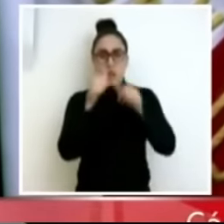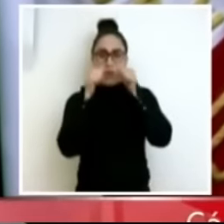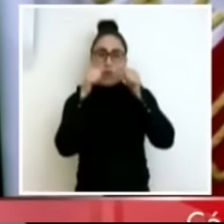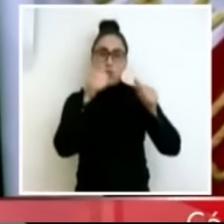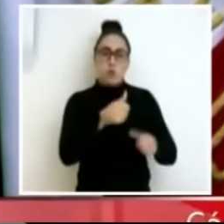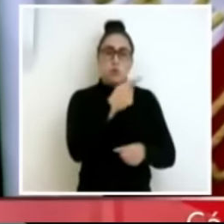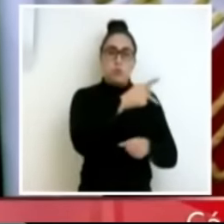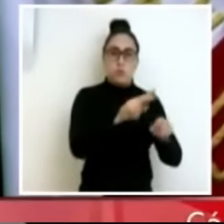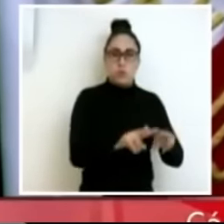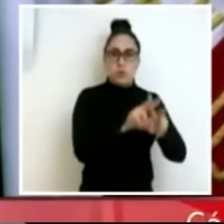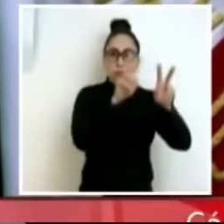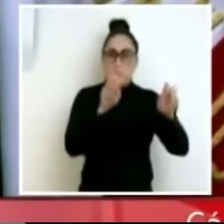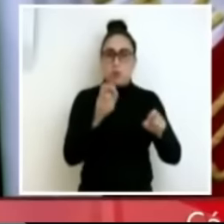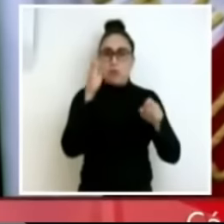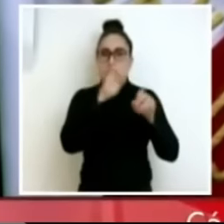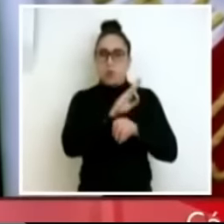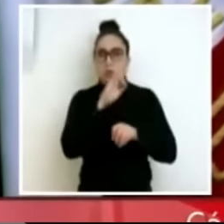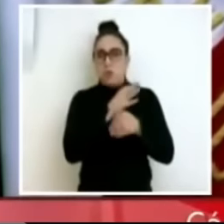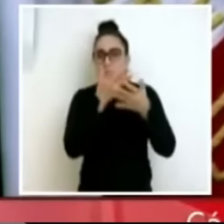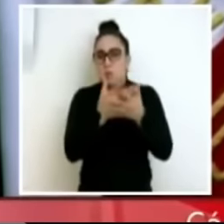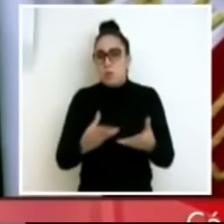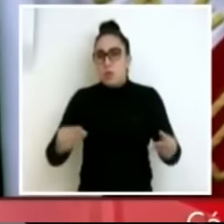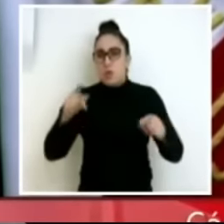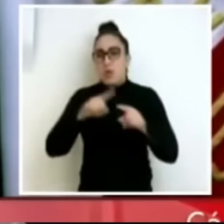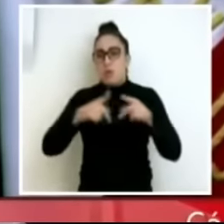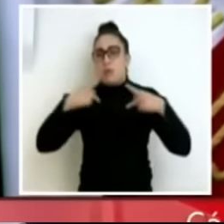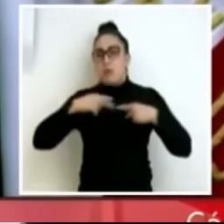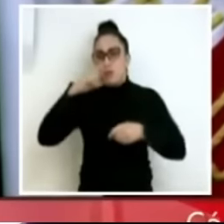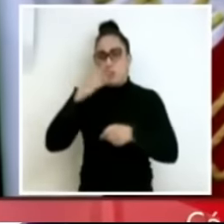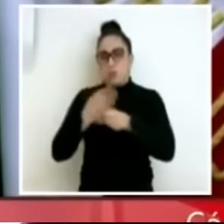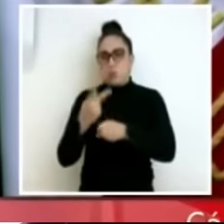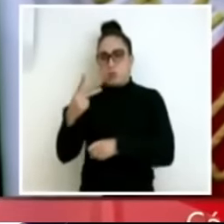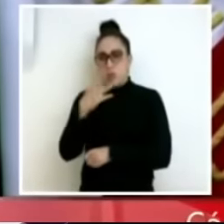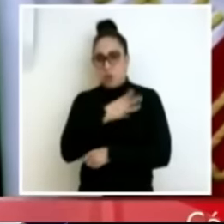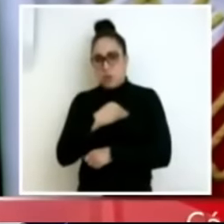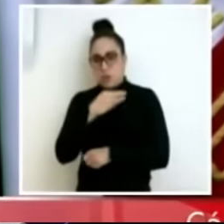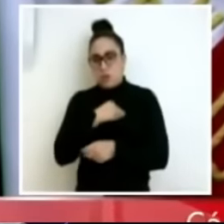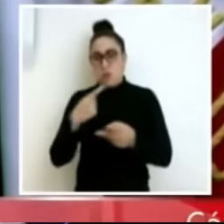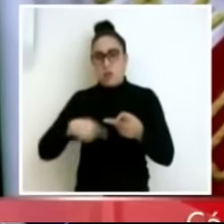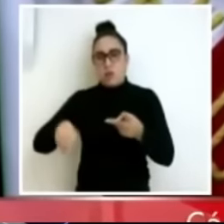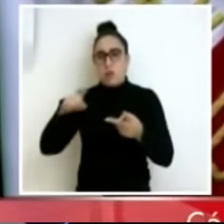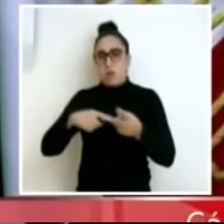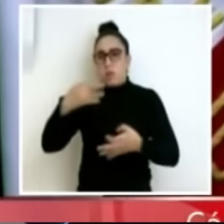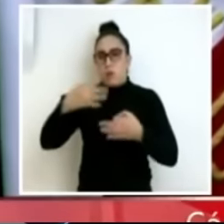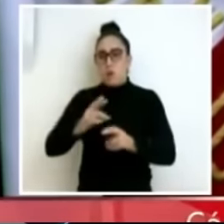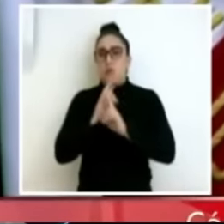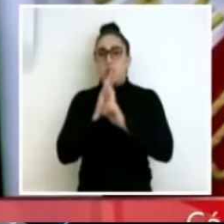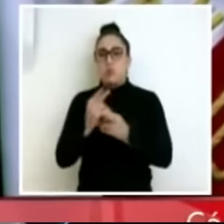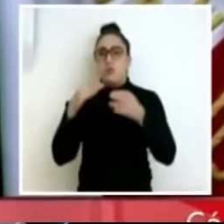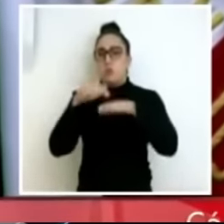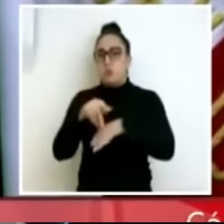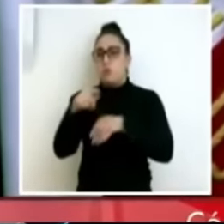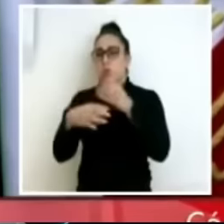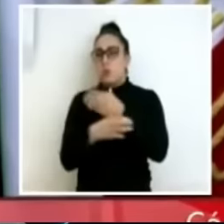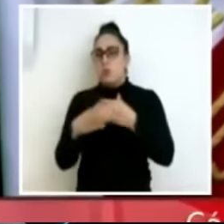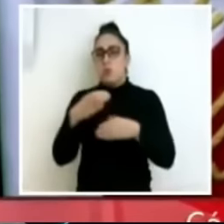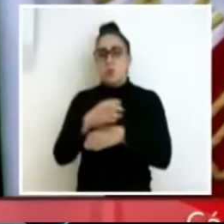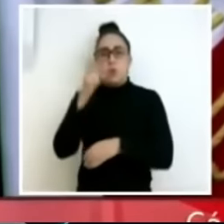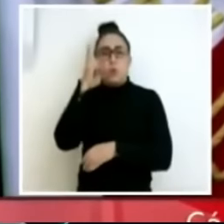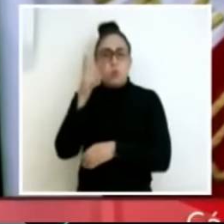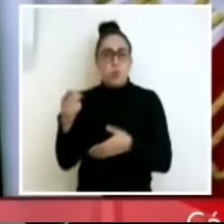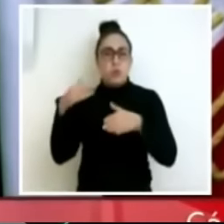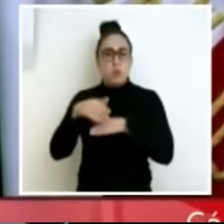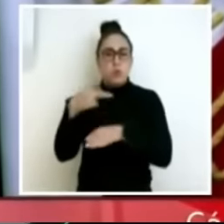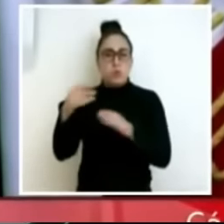asuntos sobre la custodia de sus hijos, sobre su patrimonio, sobre su casa? ¿De dónde sacan